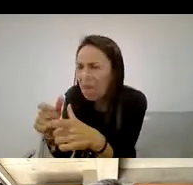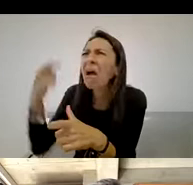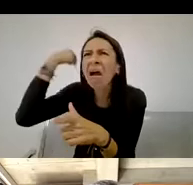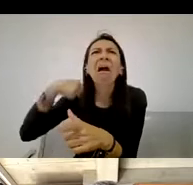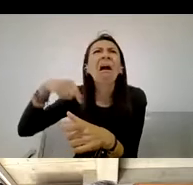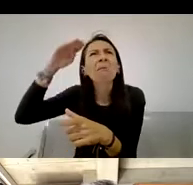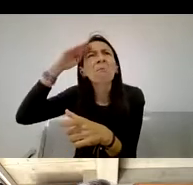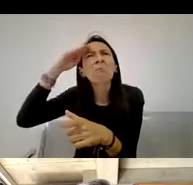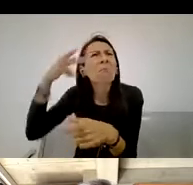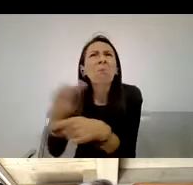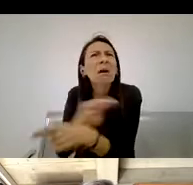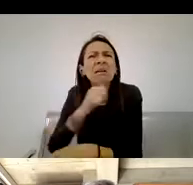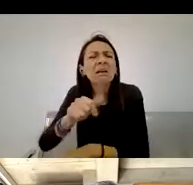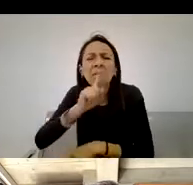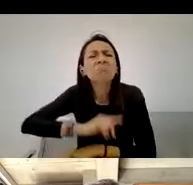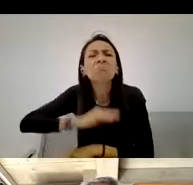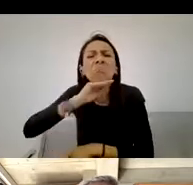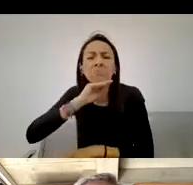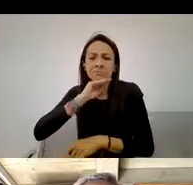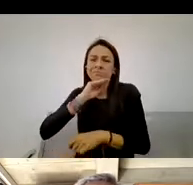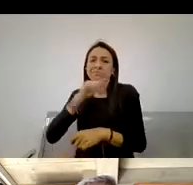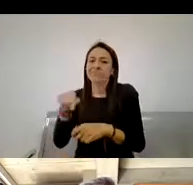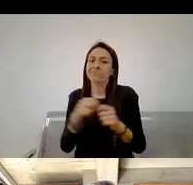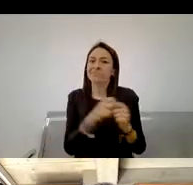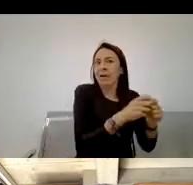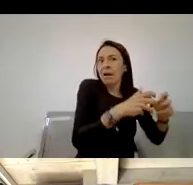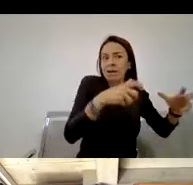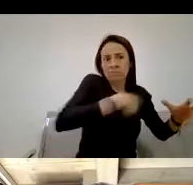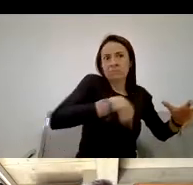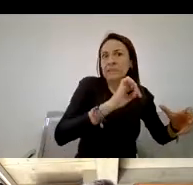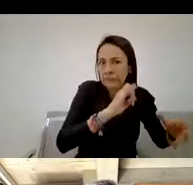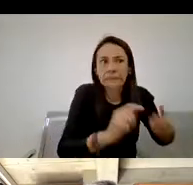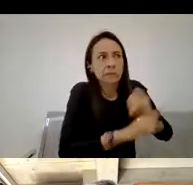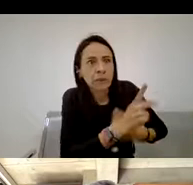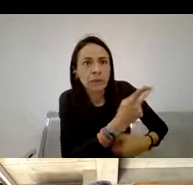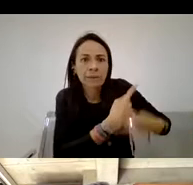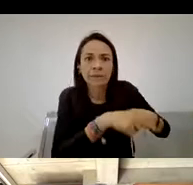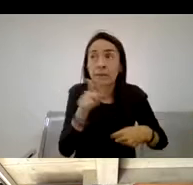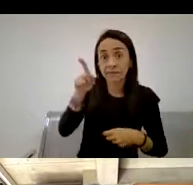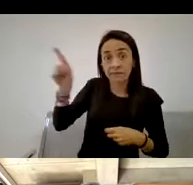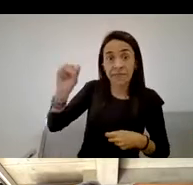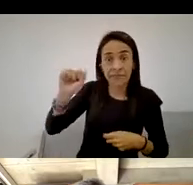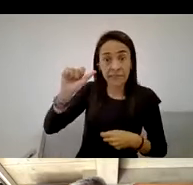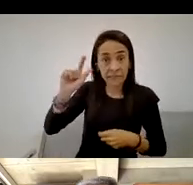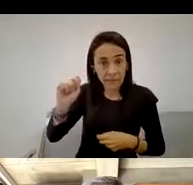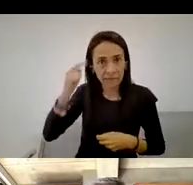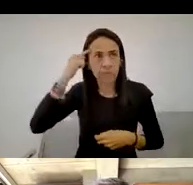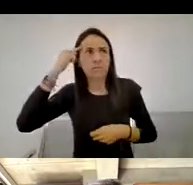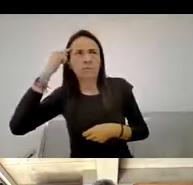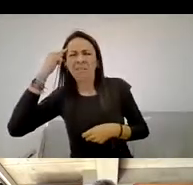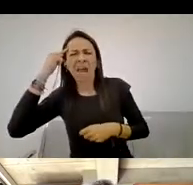en una situación, digamos, tenemos una perspectiva y una visión contraria al SAT. Acá decimos el